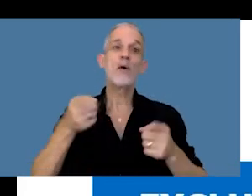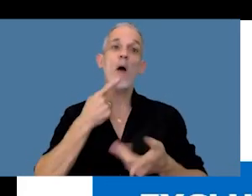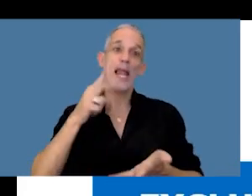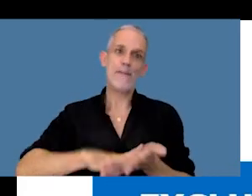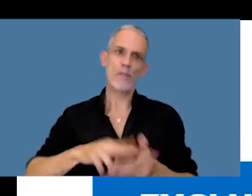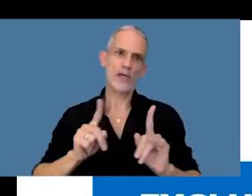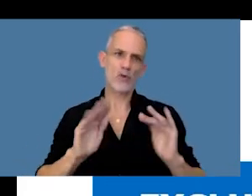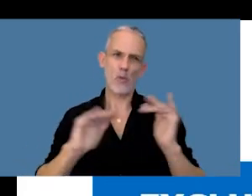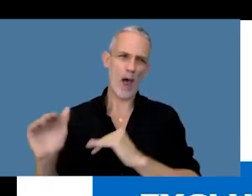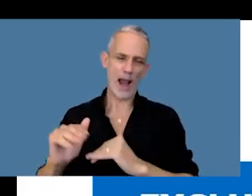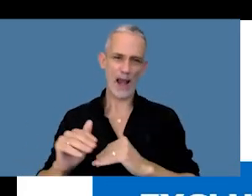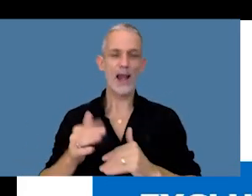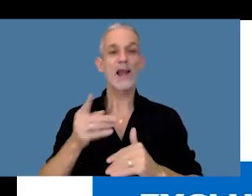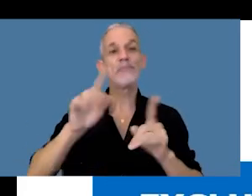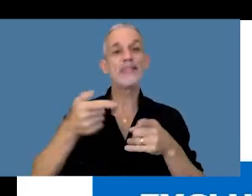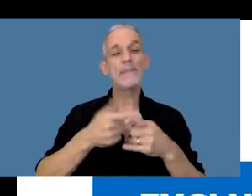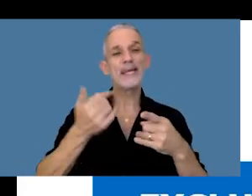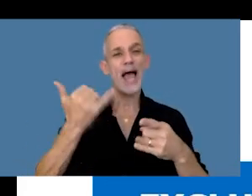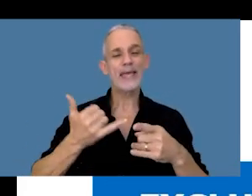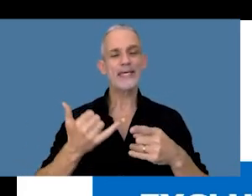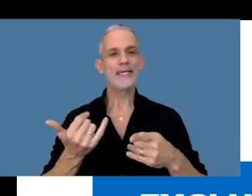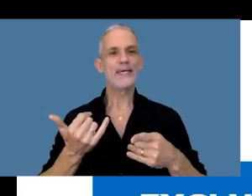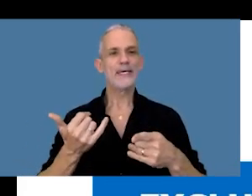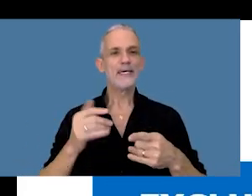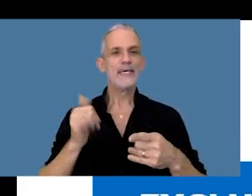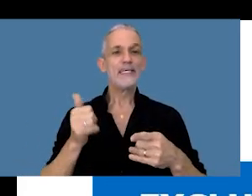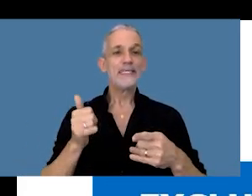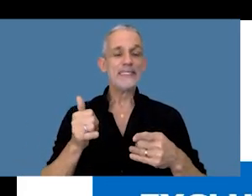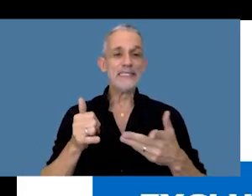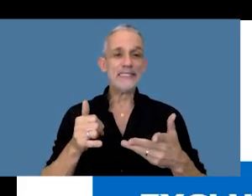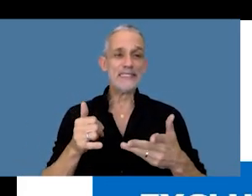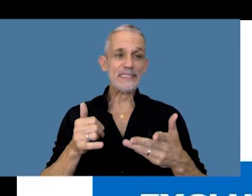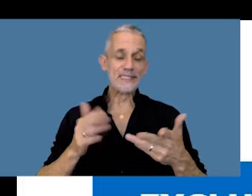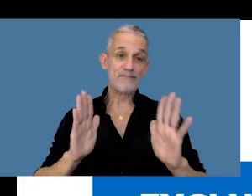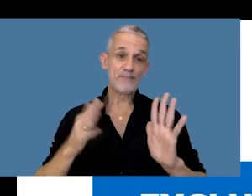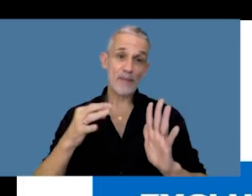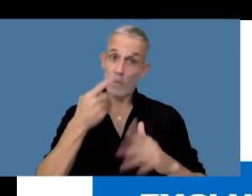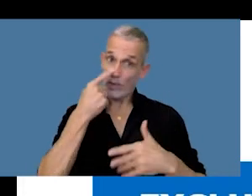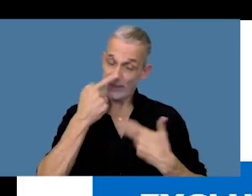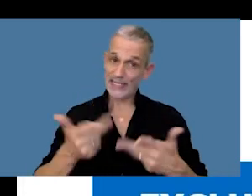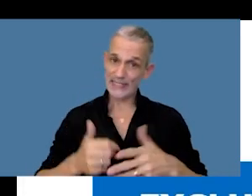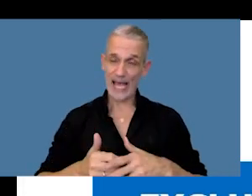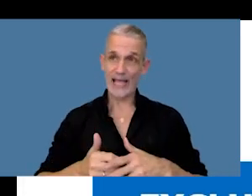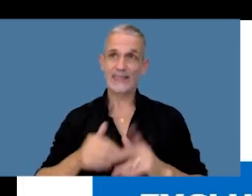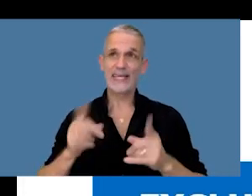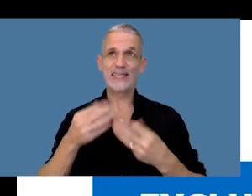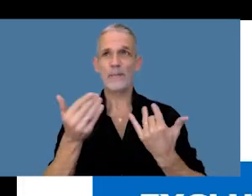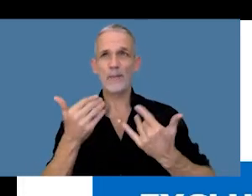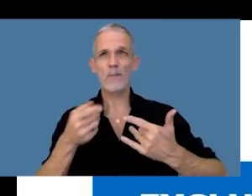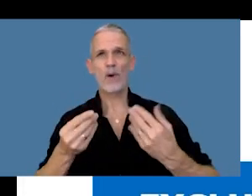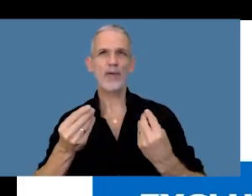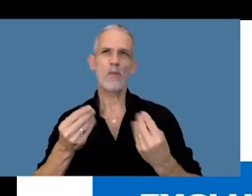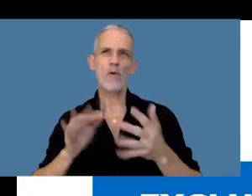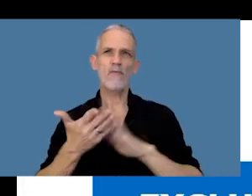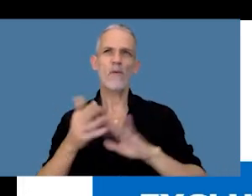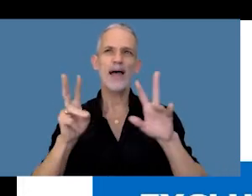fin. Luego sí tenemos... Esto sí es prácticamente, también es interesante y es operativo, es el